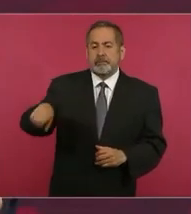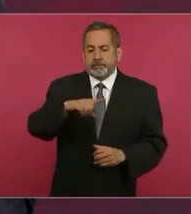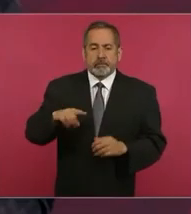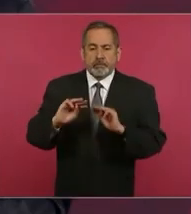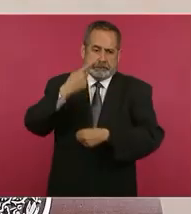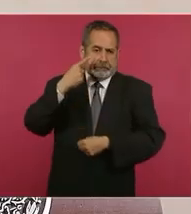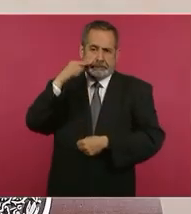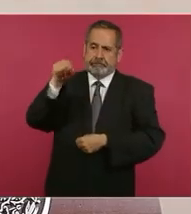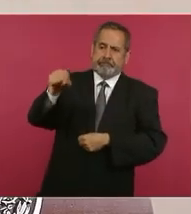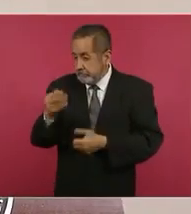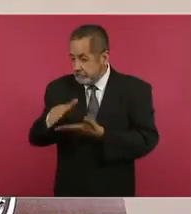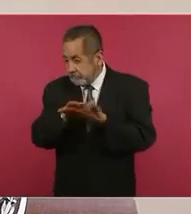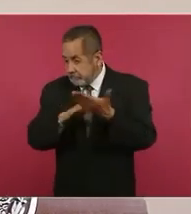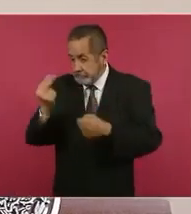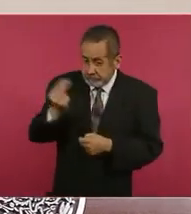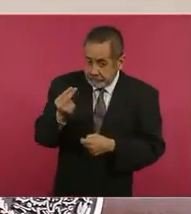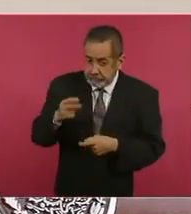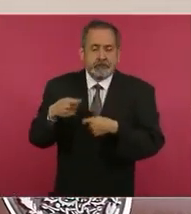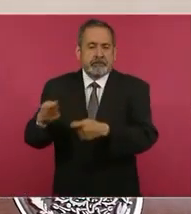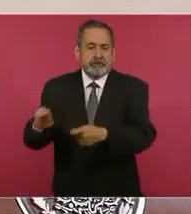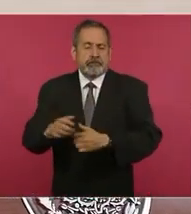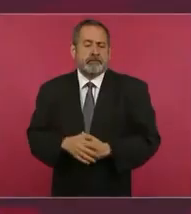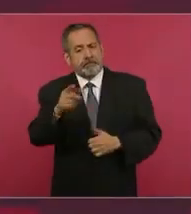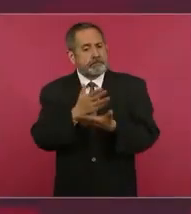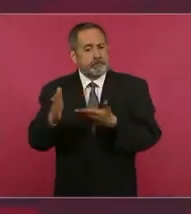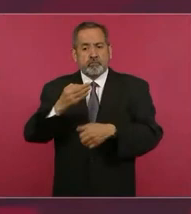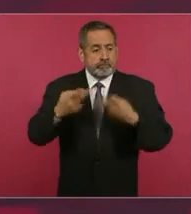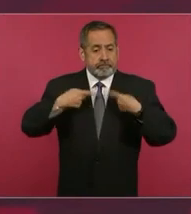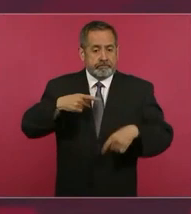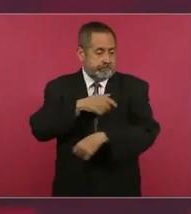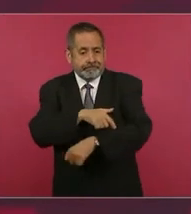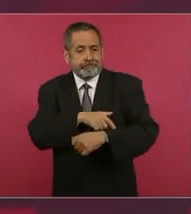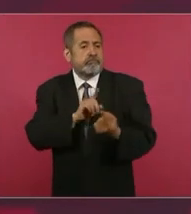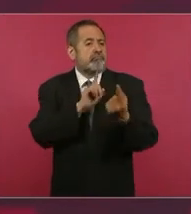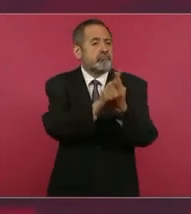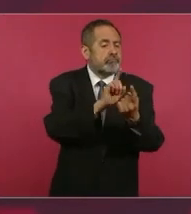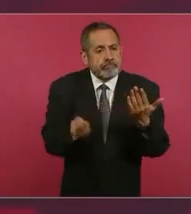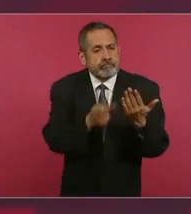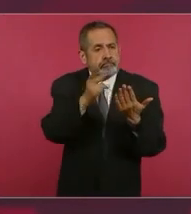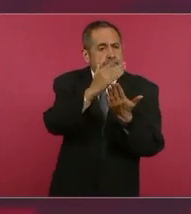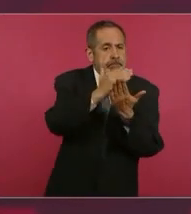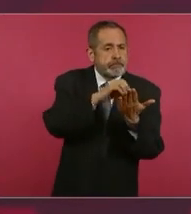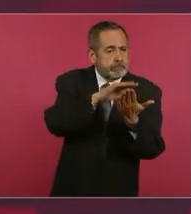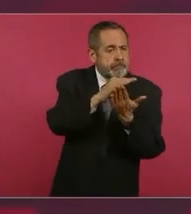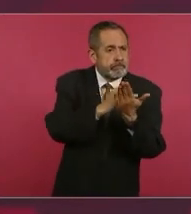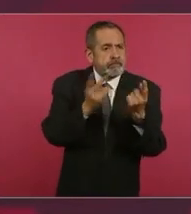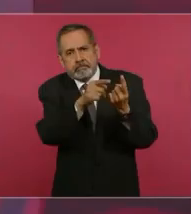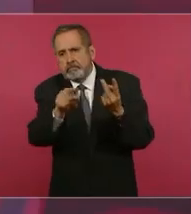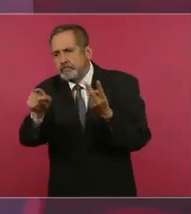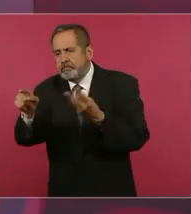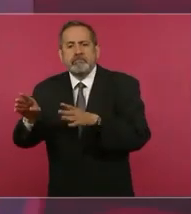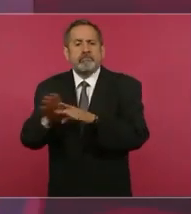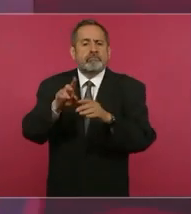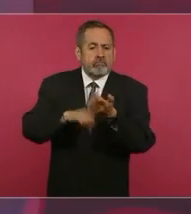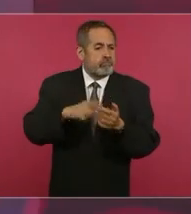muebles pero también en el censo que se está levantando se está eh Incluyendo a Pequeños a medianos